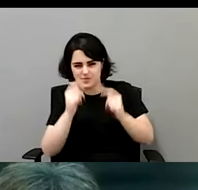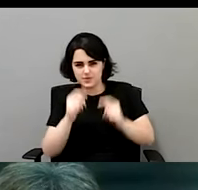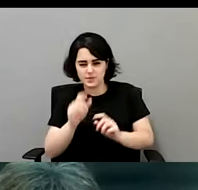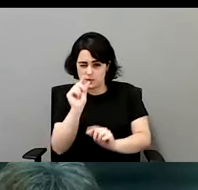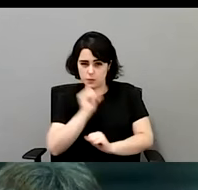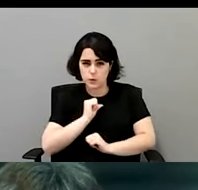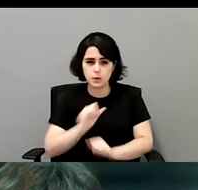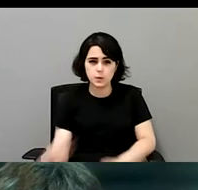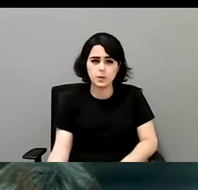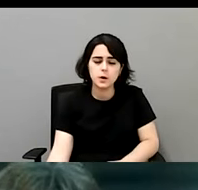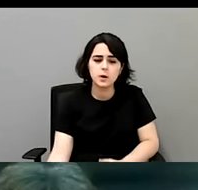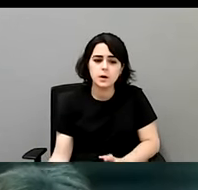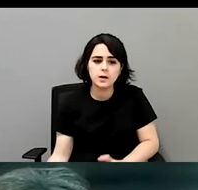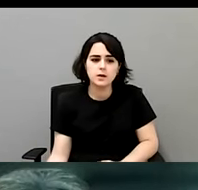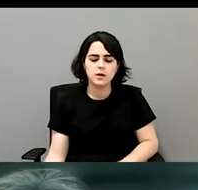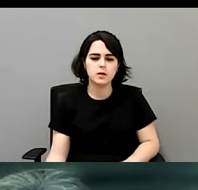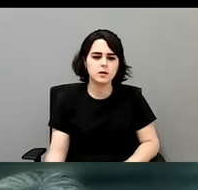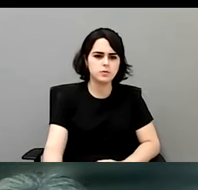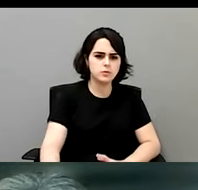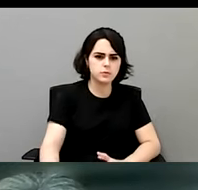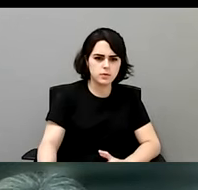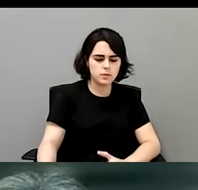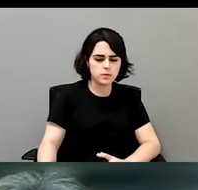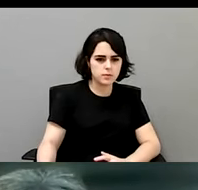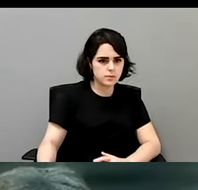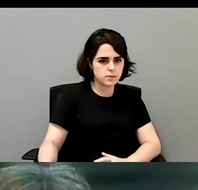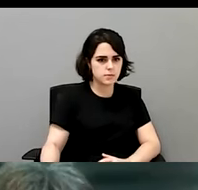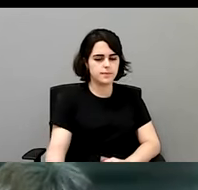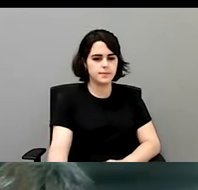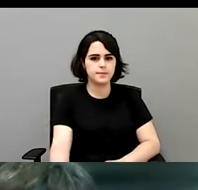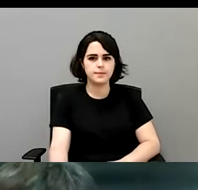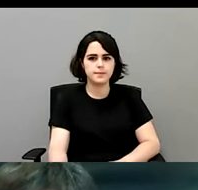un momentito. Ya está, tranquila.